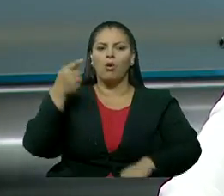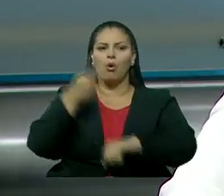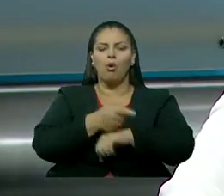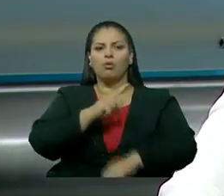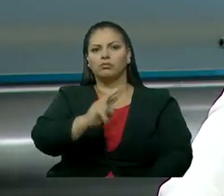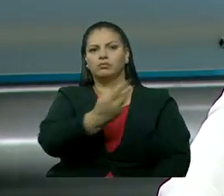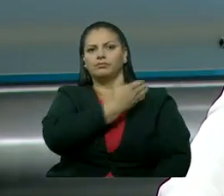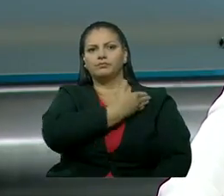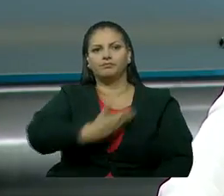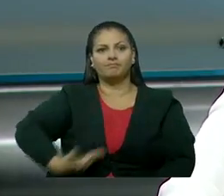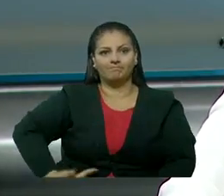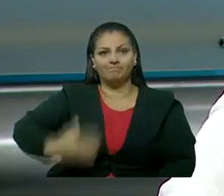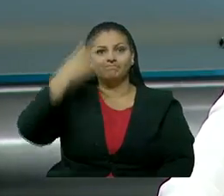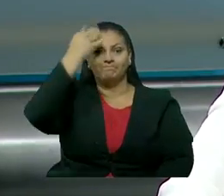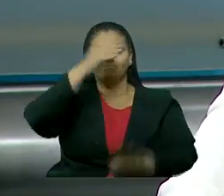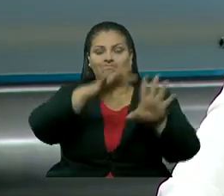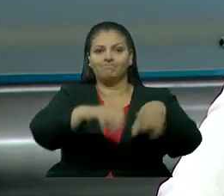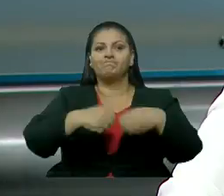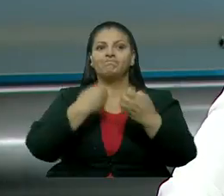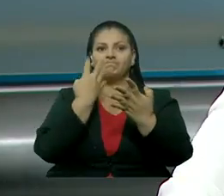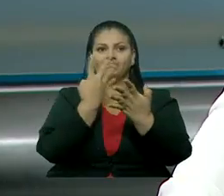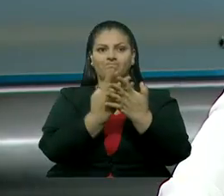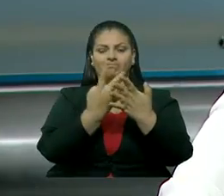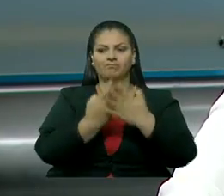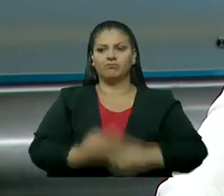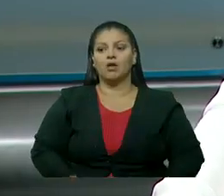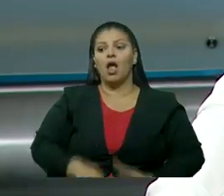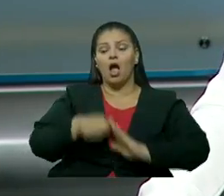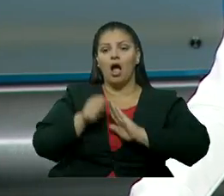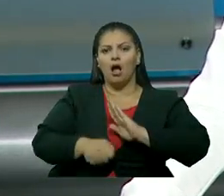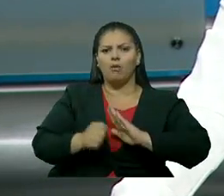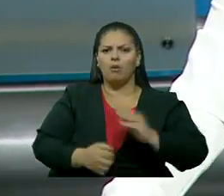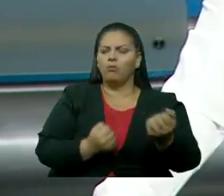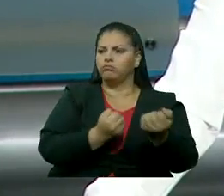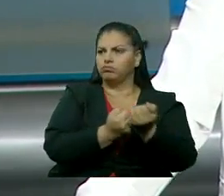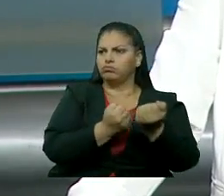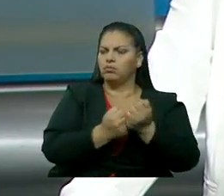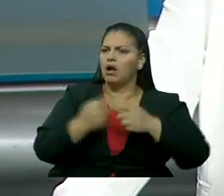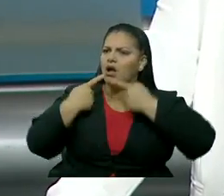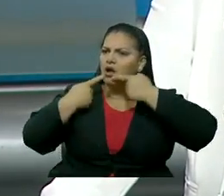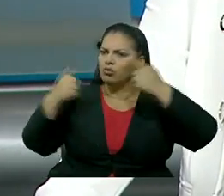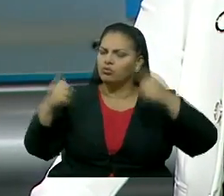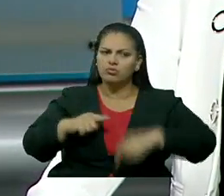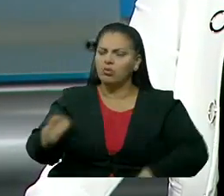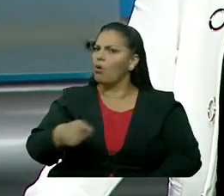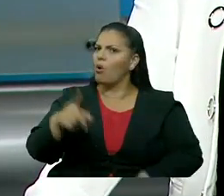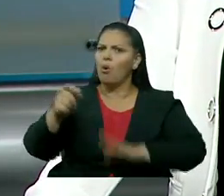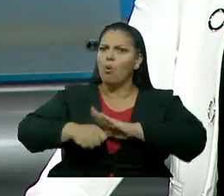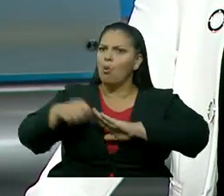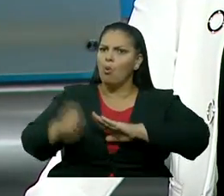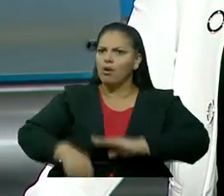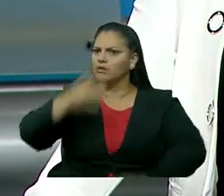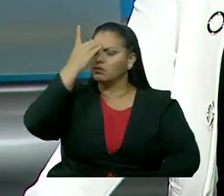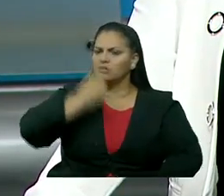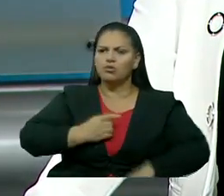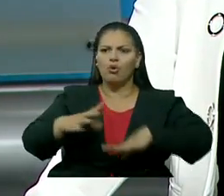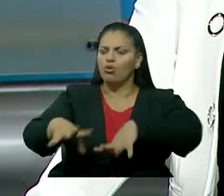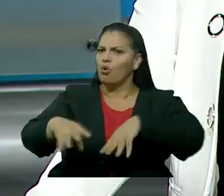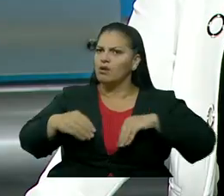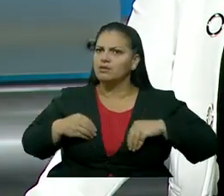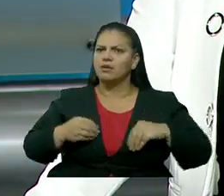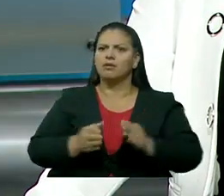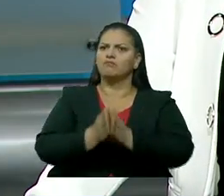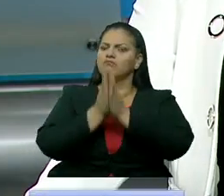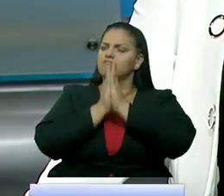del vicepresidente Jorge Glass. El abogado defensor del segundo mandatario anunció que apelará la decisión y que acudirán a